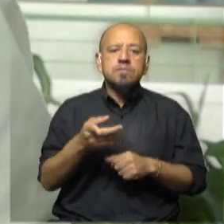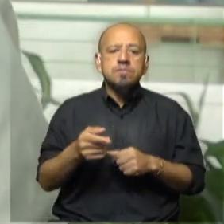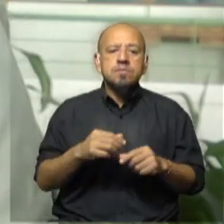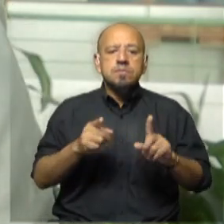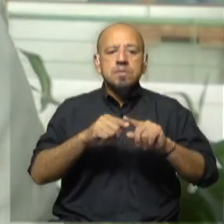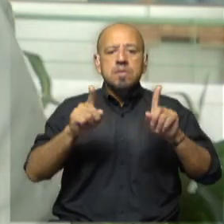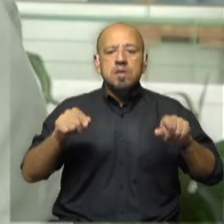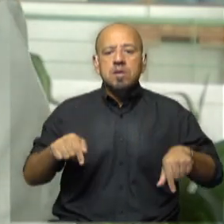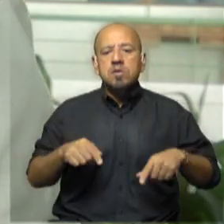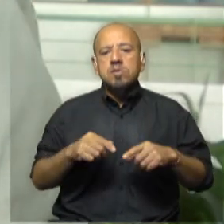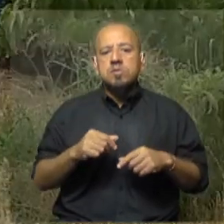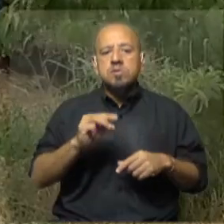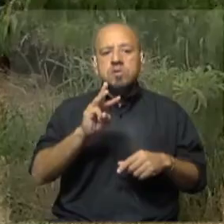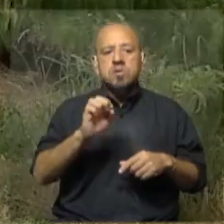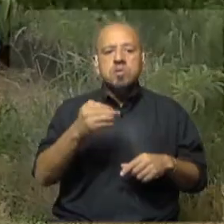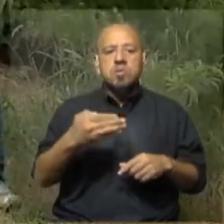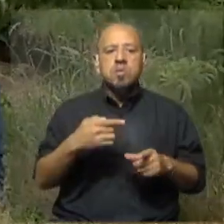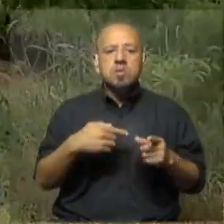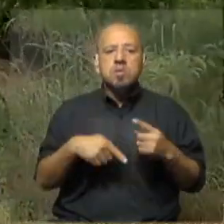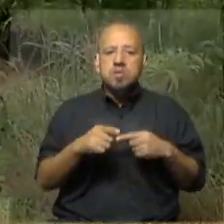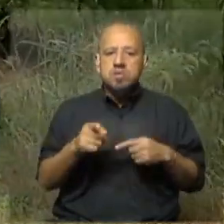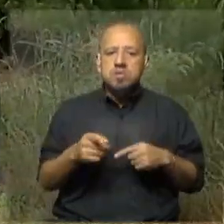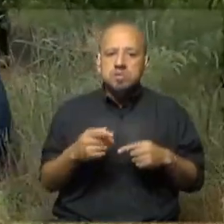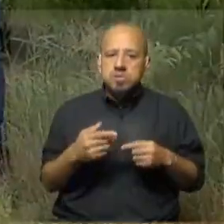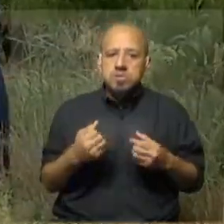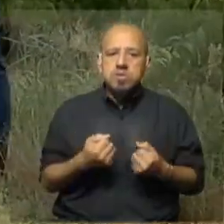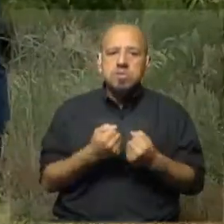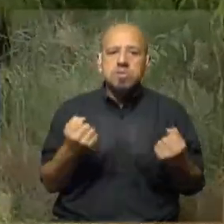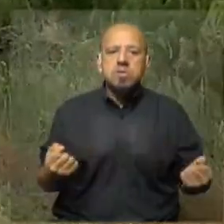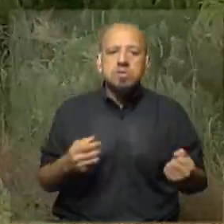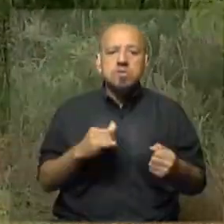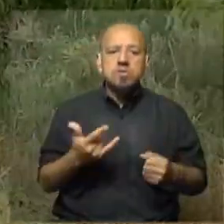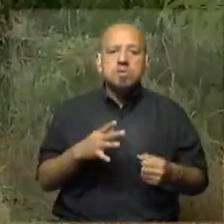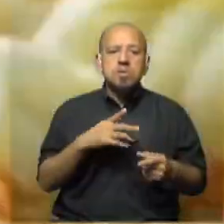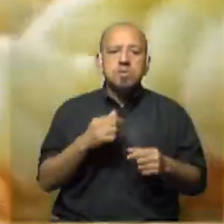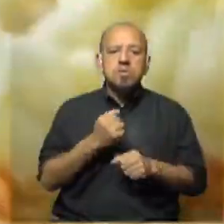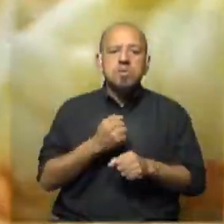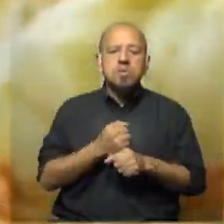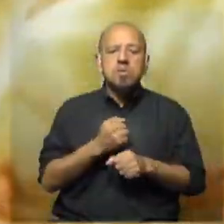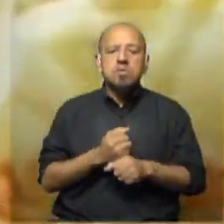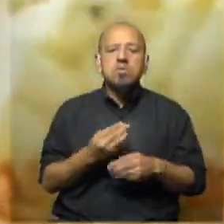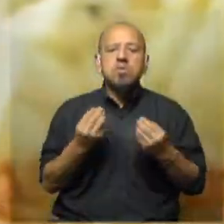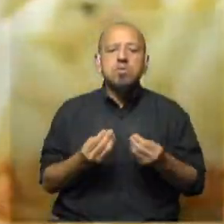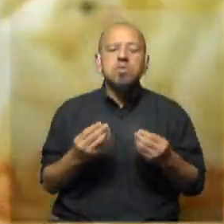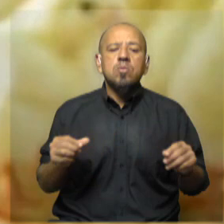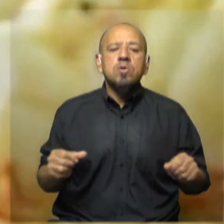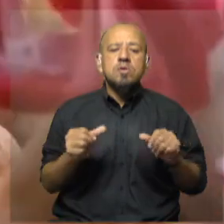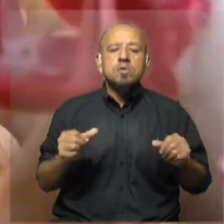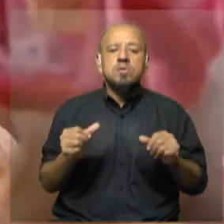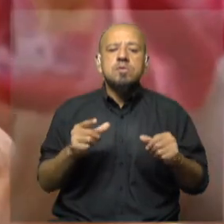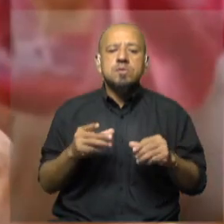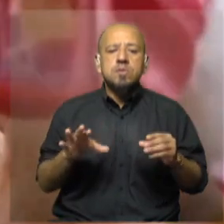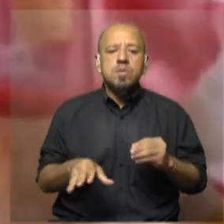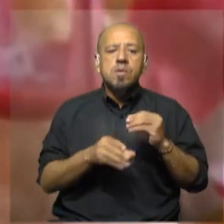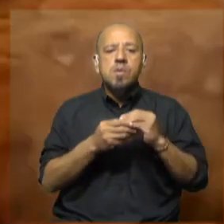formulario web que está en nuestra página. Y en ese sentido, la ampliación en este caso, que ya estamos trabajando en cómo ejecutarla, va a incluir al